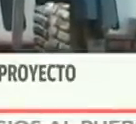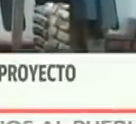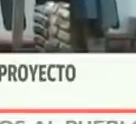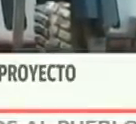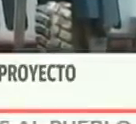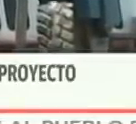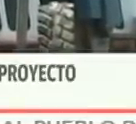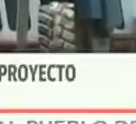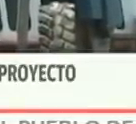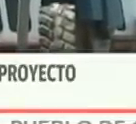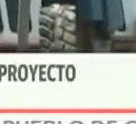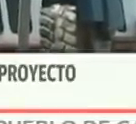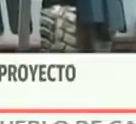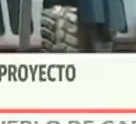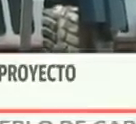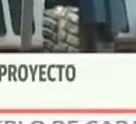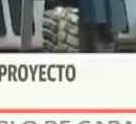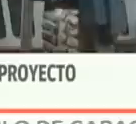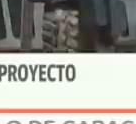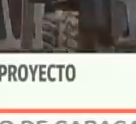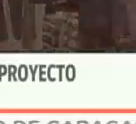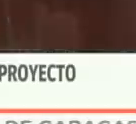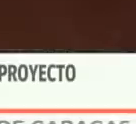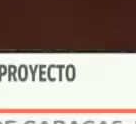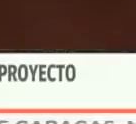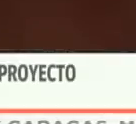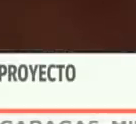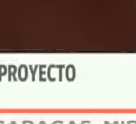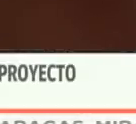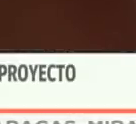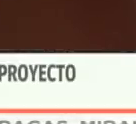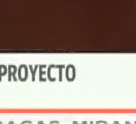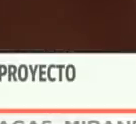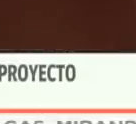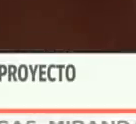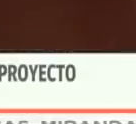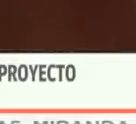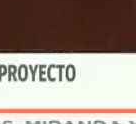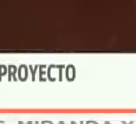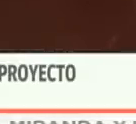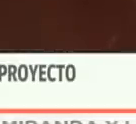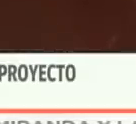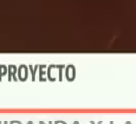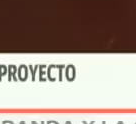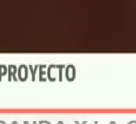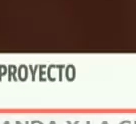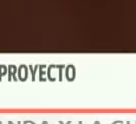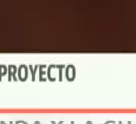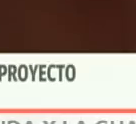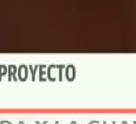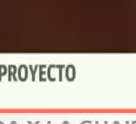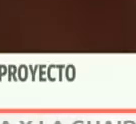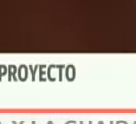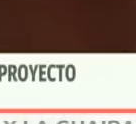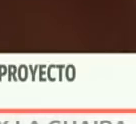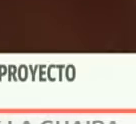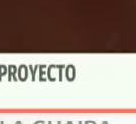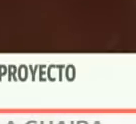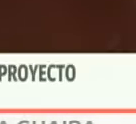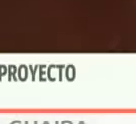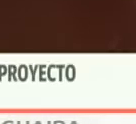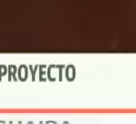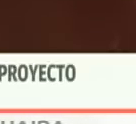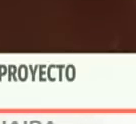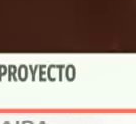busca acá, contra la ingeniería venezolana, contra nuestros estudiantes de la UNEFA, nuestros trabajadores, nuestros